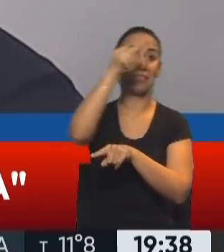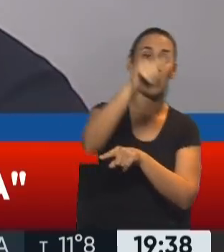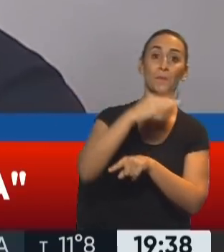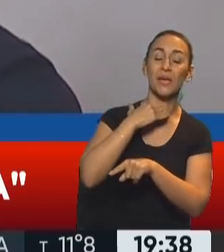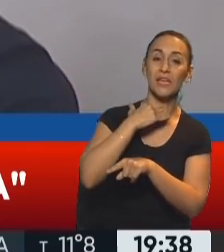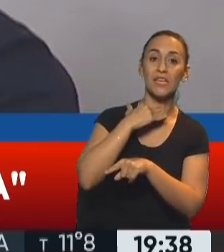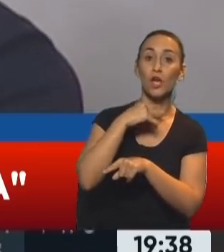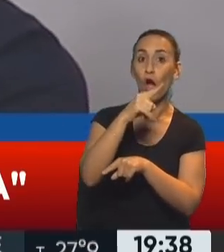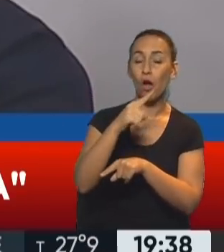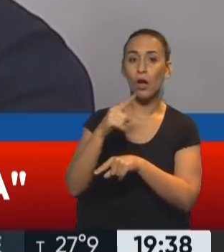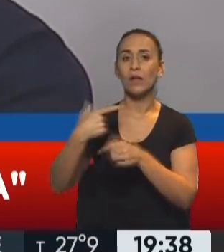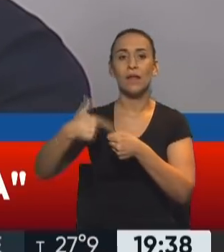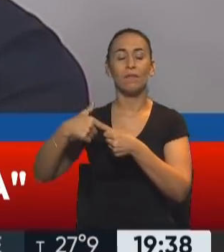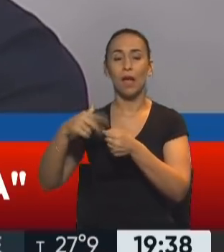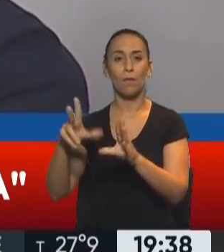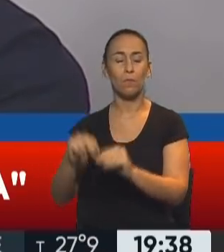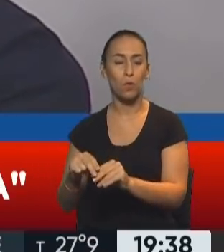Y entonces